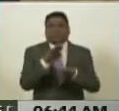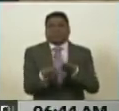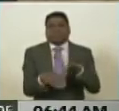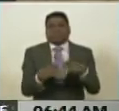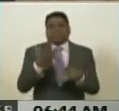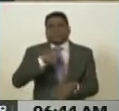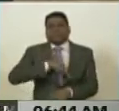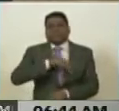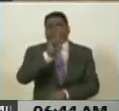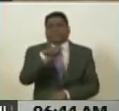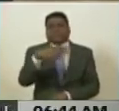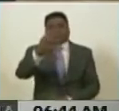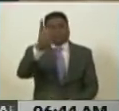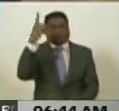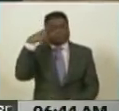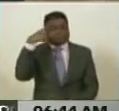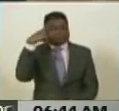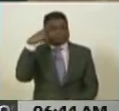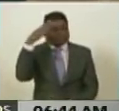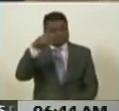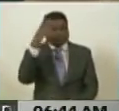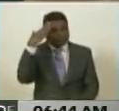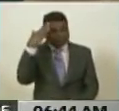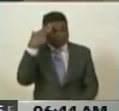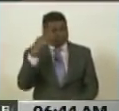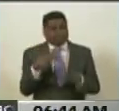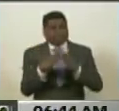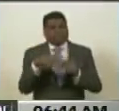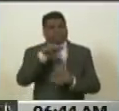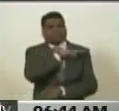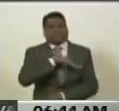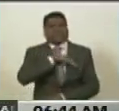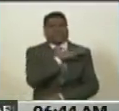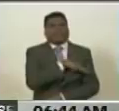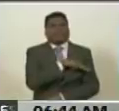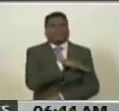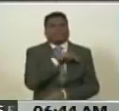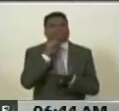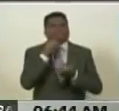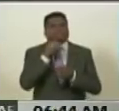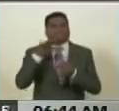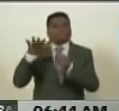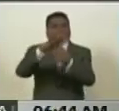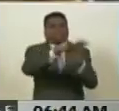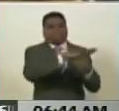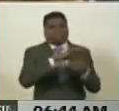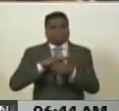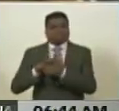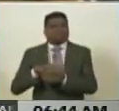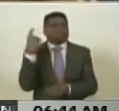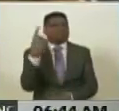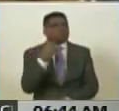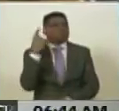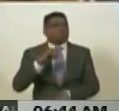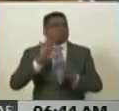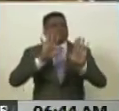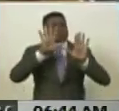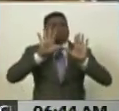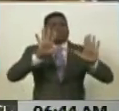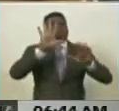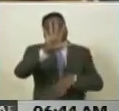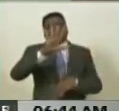estamos, como ustedes lo saben, en medio de la guerra económica, desarrollando con la gran misión de abastecimiento soberano un conjunto de estrategias que tienen que ver no solo con los 15 motores que